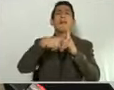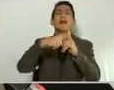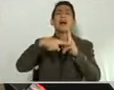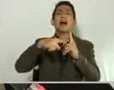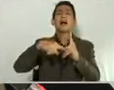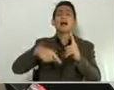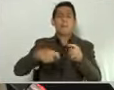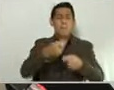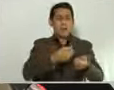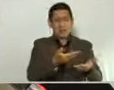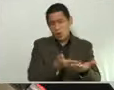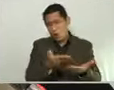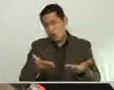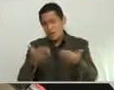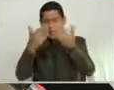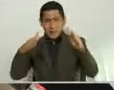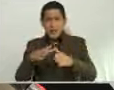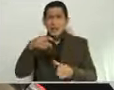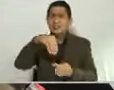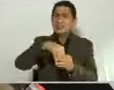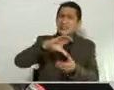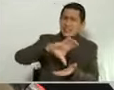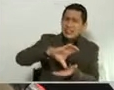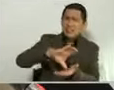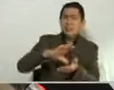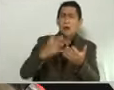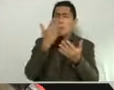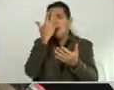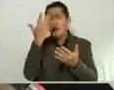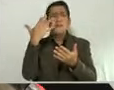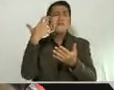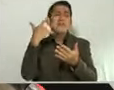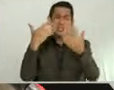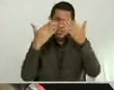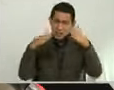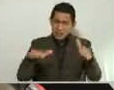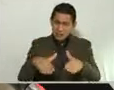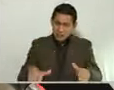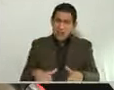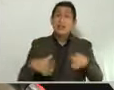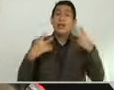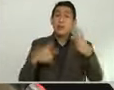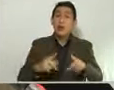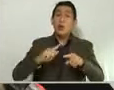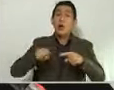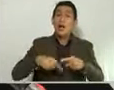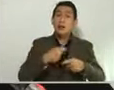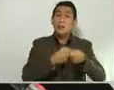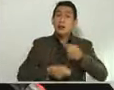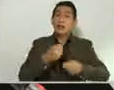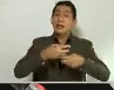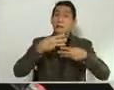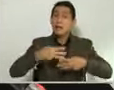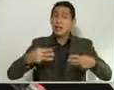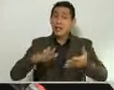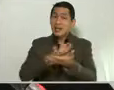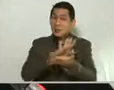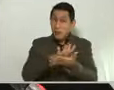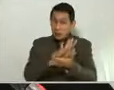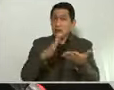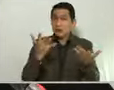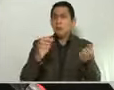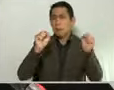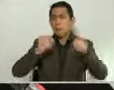poder ampliar los horarios por Navidad y todo, y también sucede en épocas escolares. Ahora, dentro de el programa que te